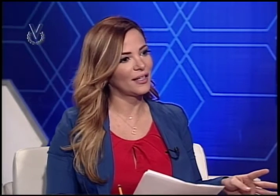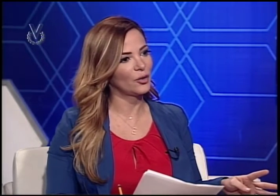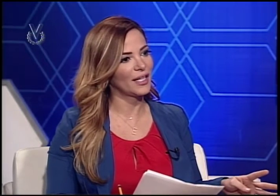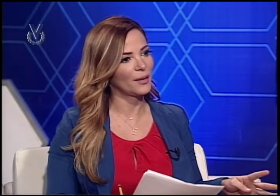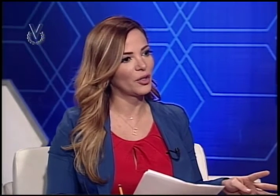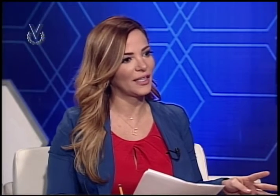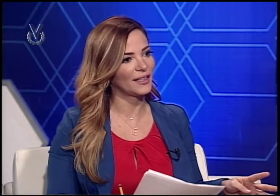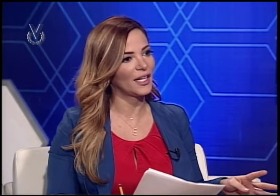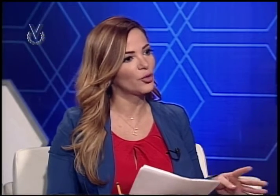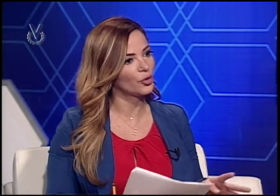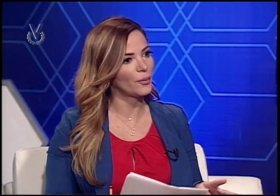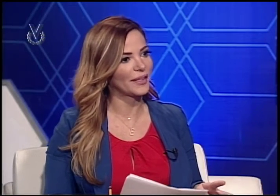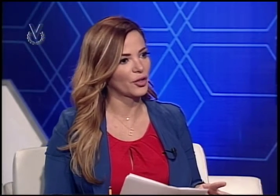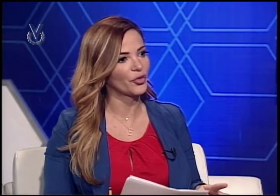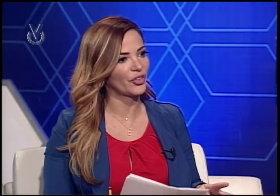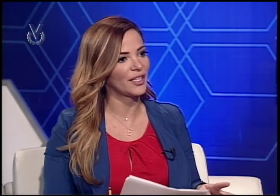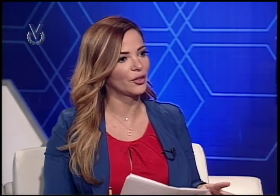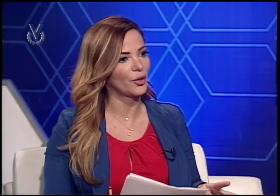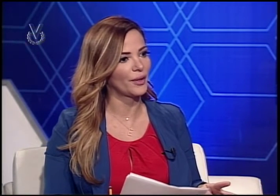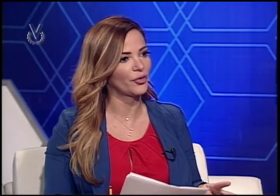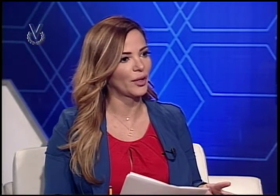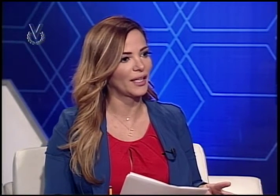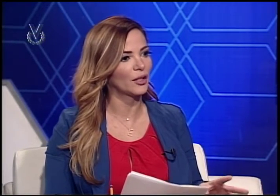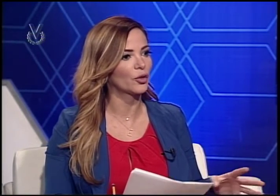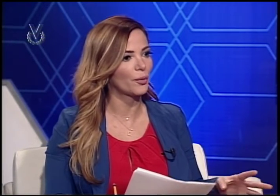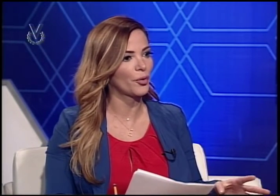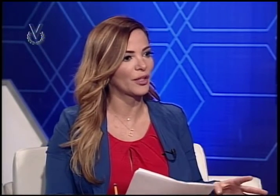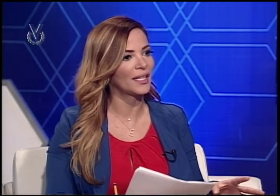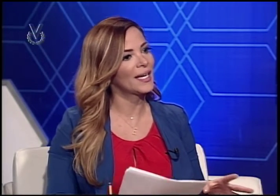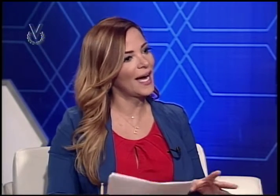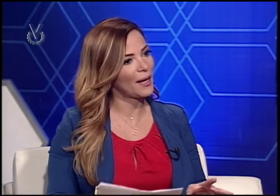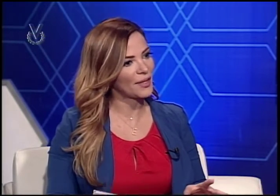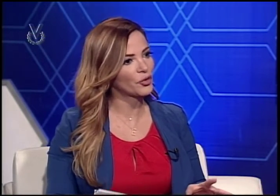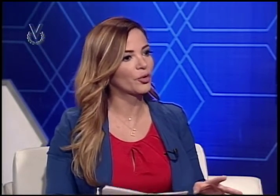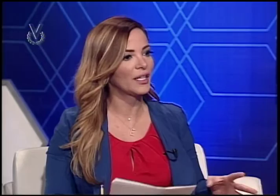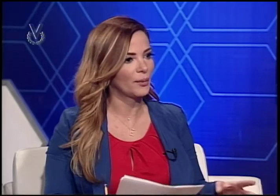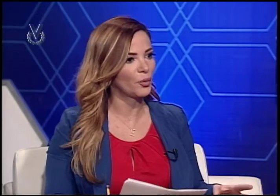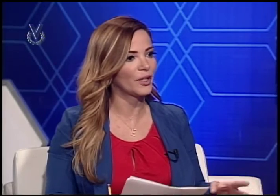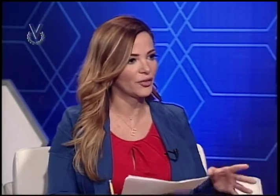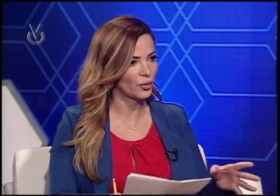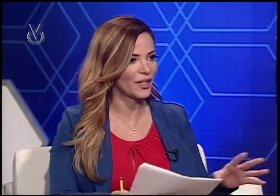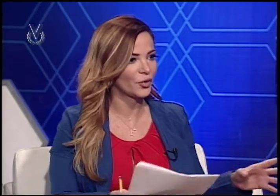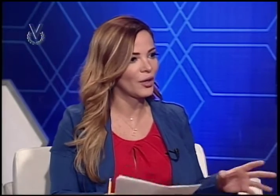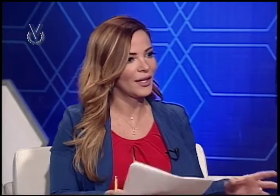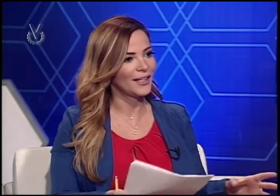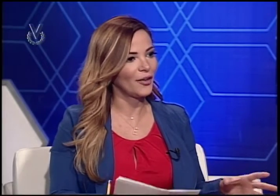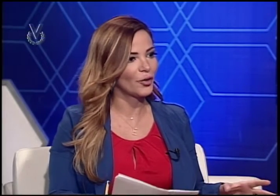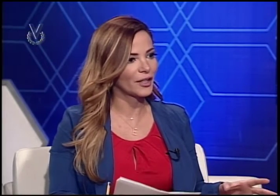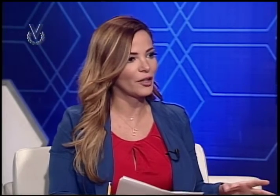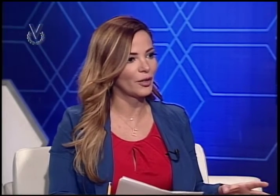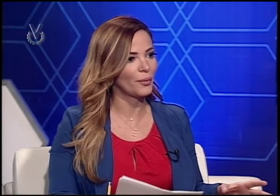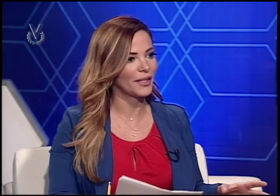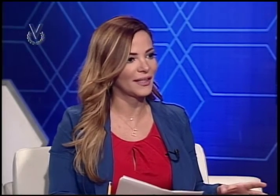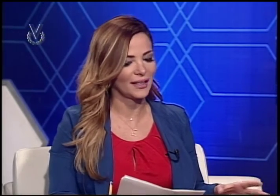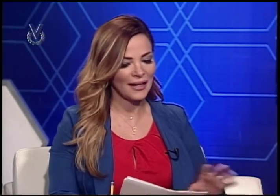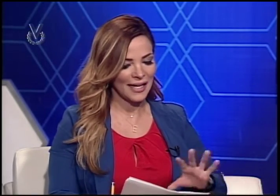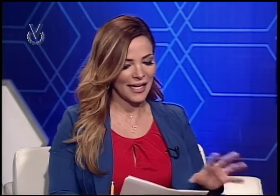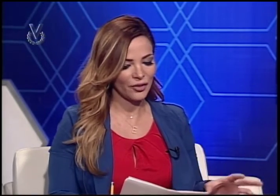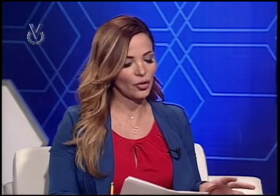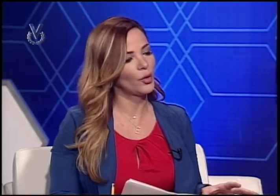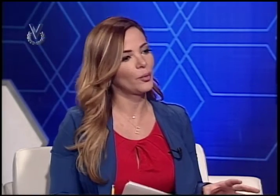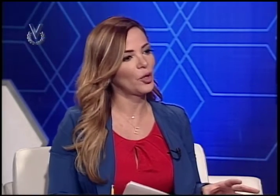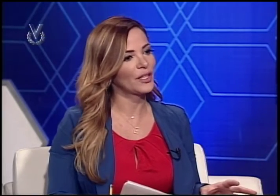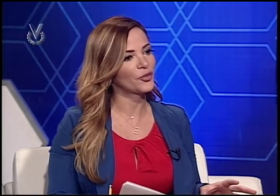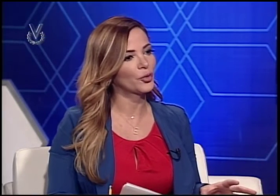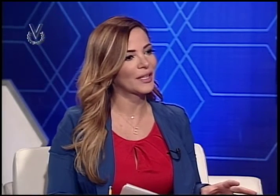la Mesa de la Unidad Democrática y 1 del Partido Socialista Unido de Venezuela, que corresponden a Amazonas y Apure, en su caso las 2 regiones por estar